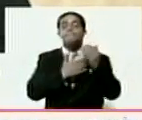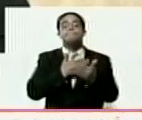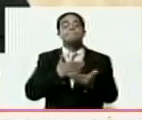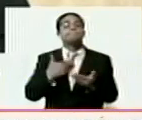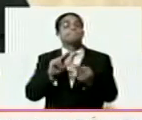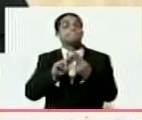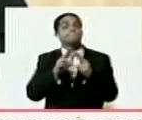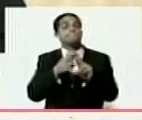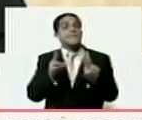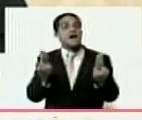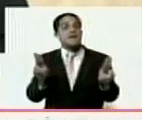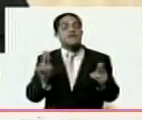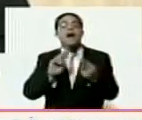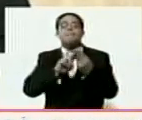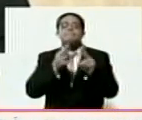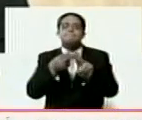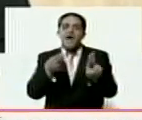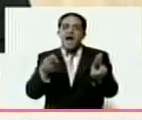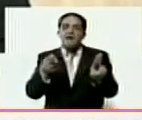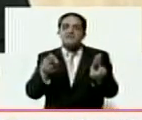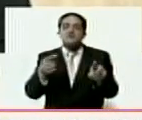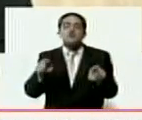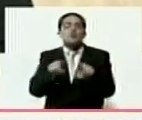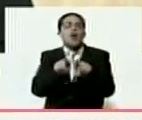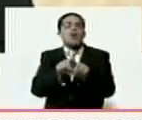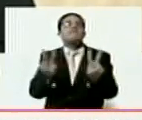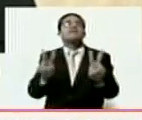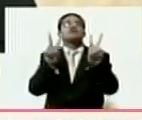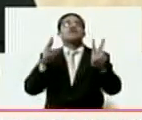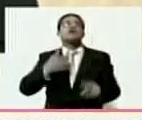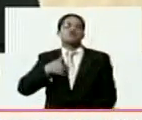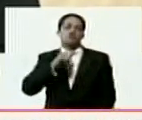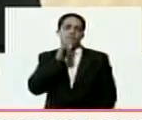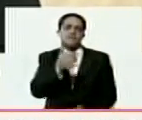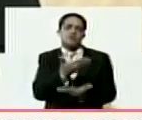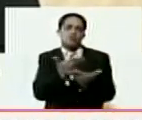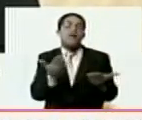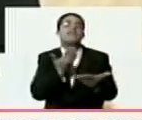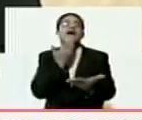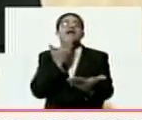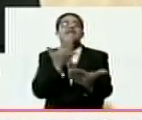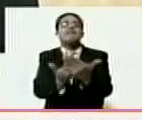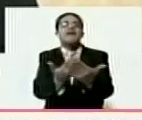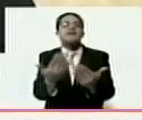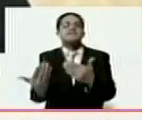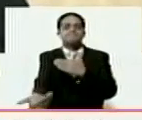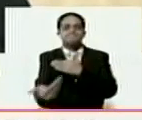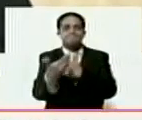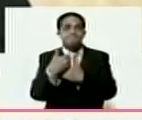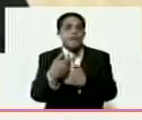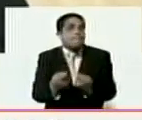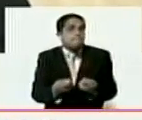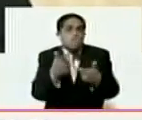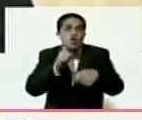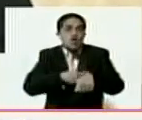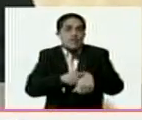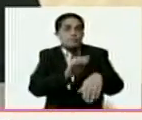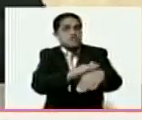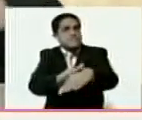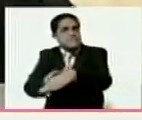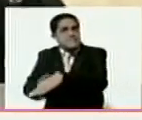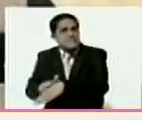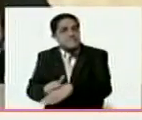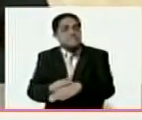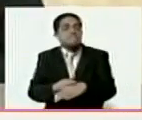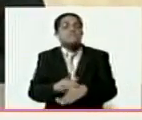La paz es nuestra victoria. Ese es el mensaje que queríamos transmitirle. Gracias por haber venido con tan poco tiempo de anticipación